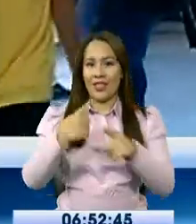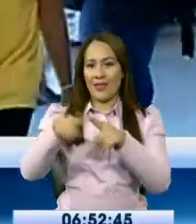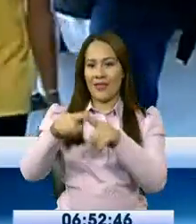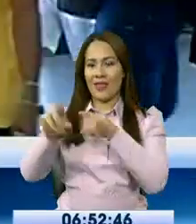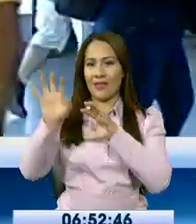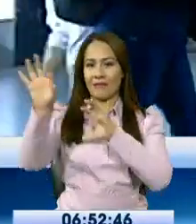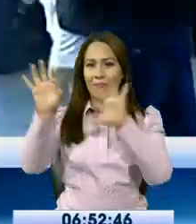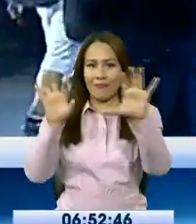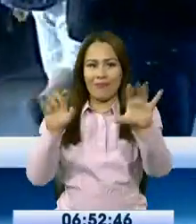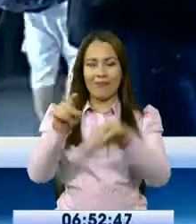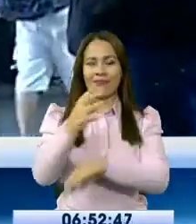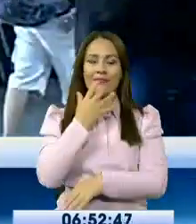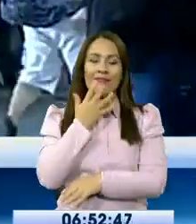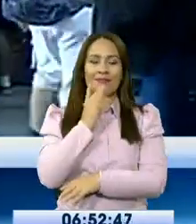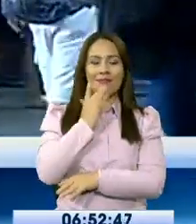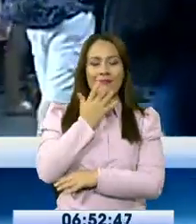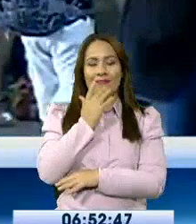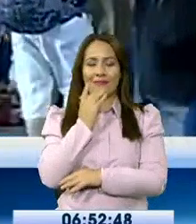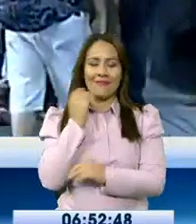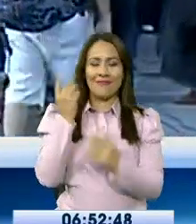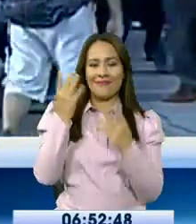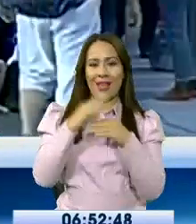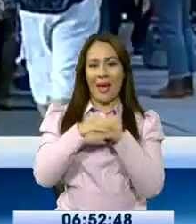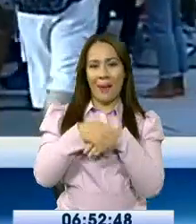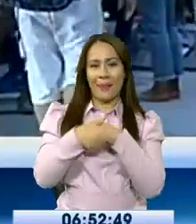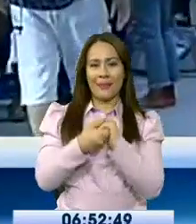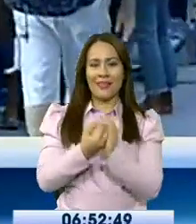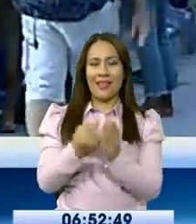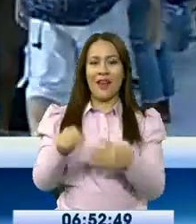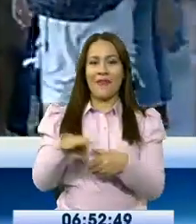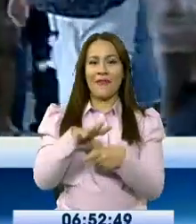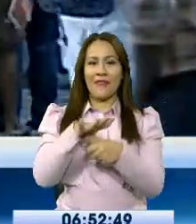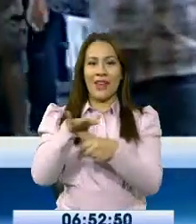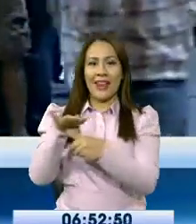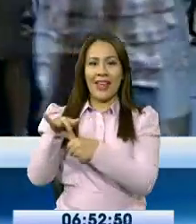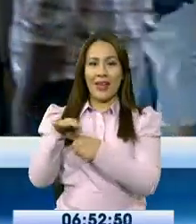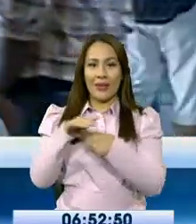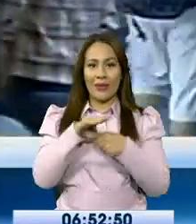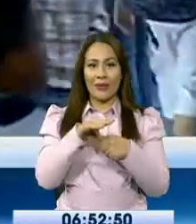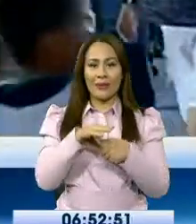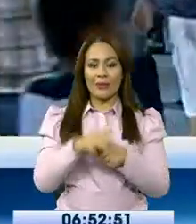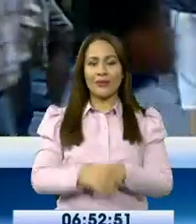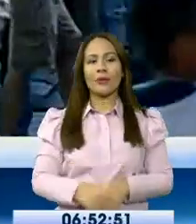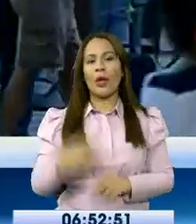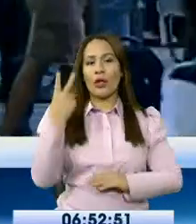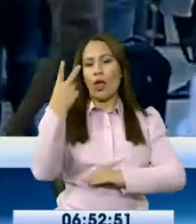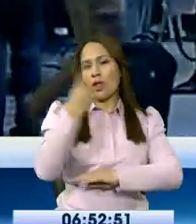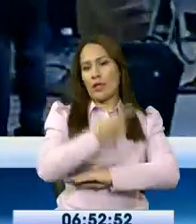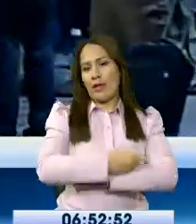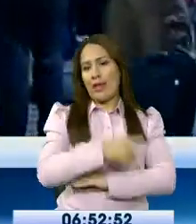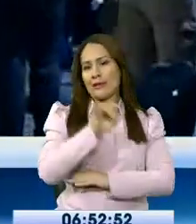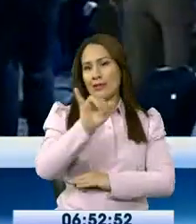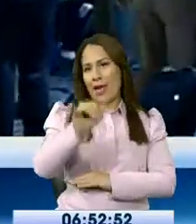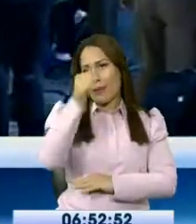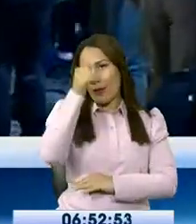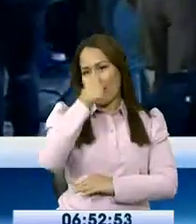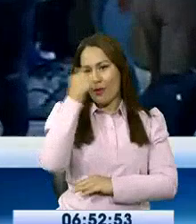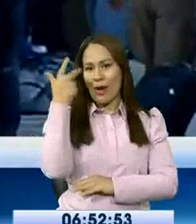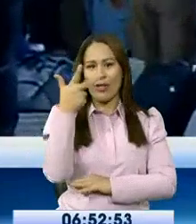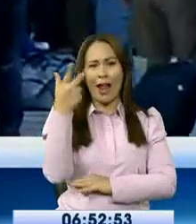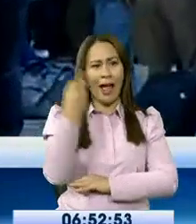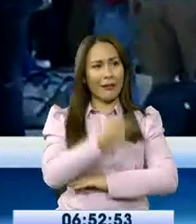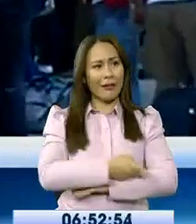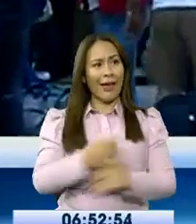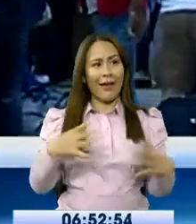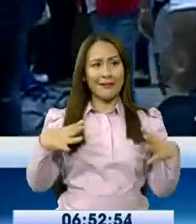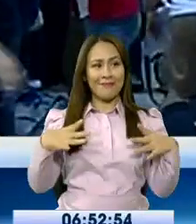y disfrutar de este día de feriado y los 2 días de fin de semana, 3 días de asueto en los cuales